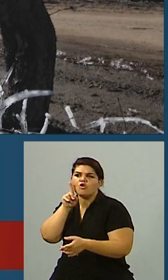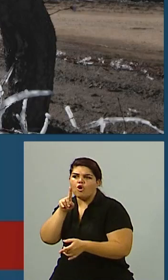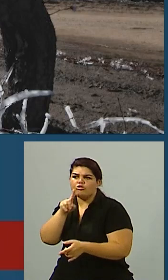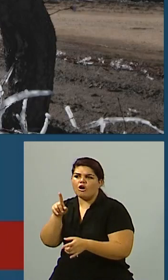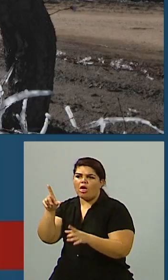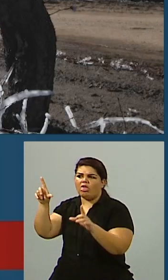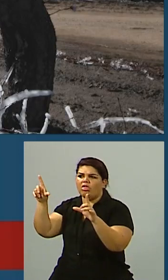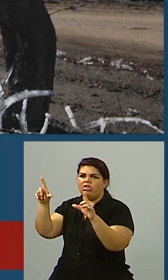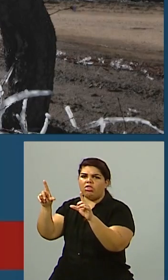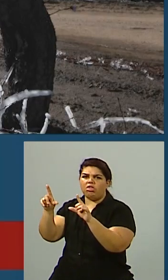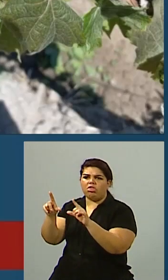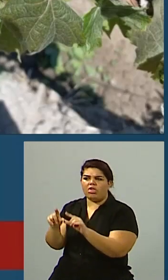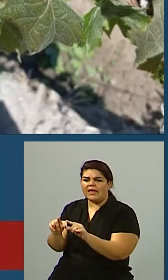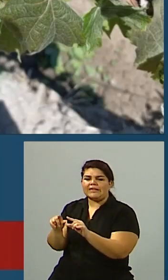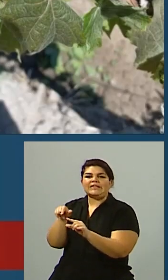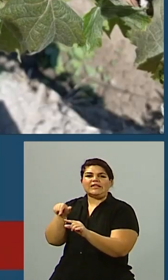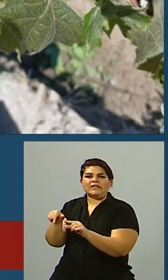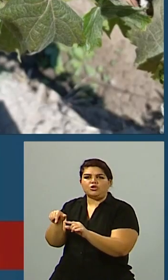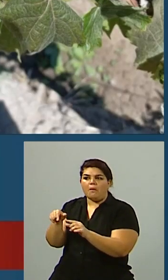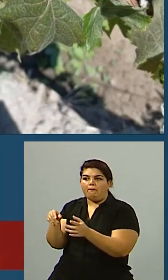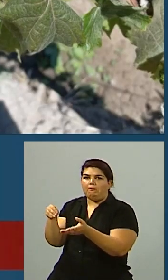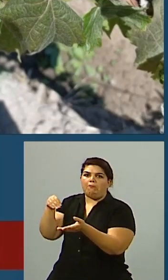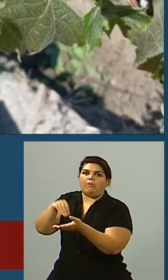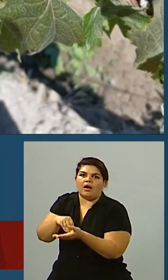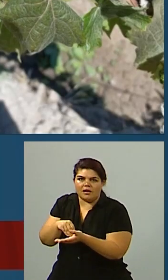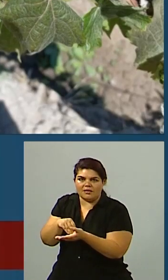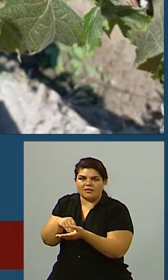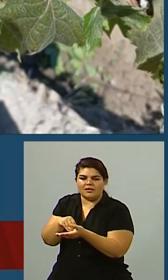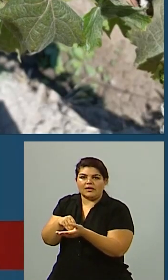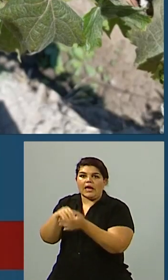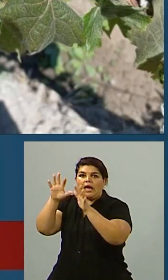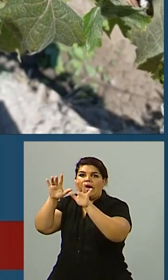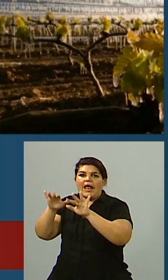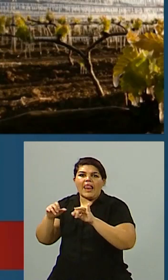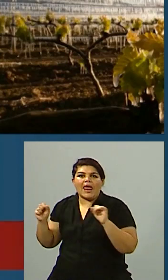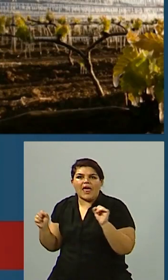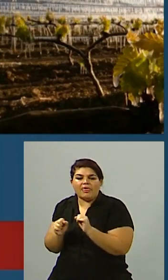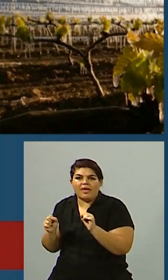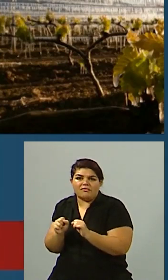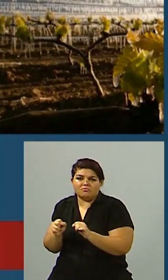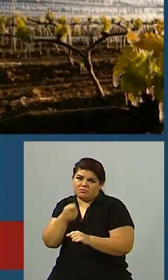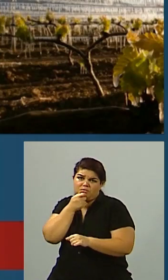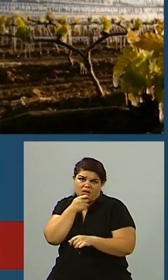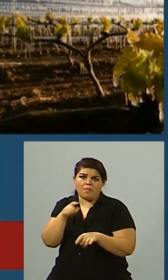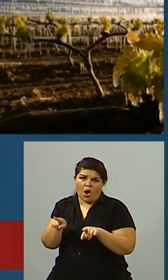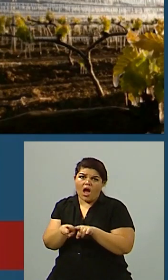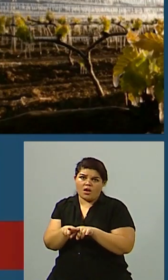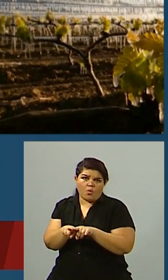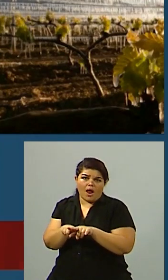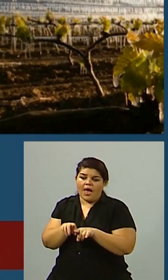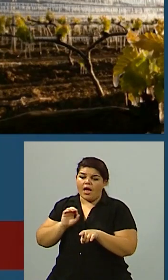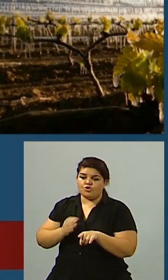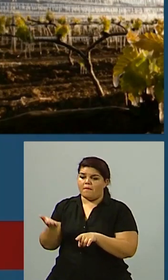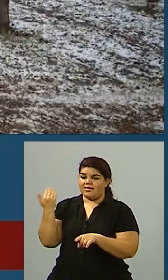lo impacta una helada, como las que, por ejemplo, tuvimos el año pasado nada más, ¿no es cierto? Que no fue como la del año 92, pero son